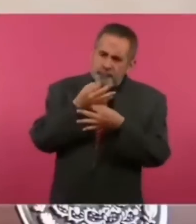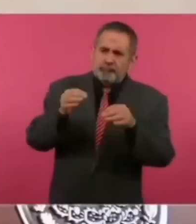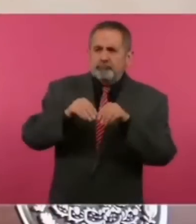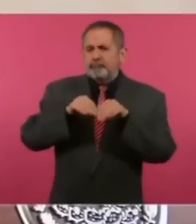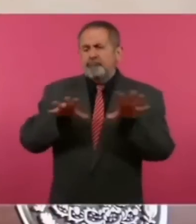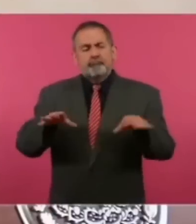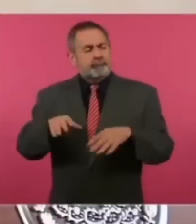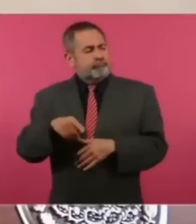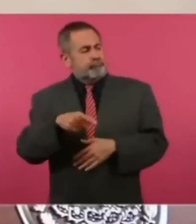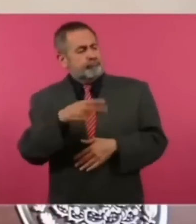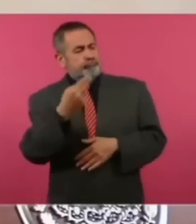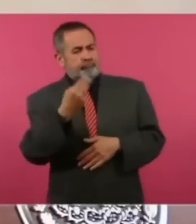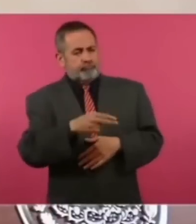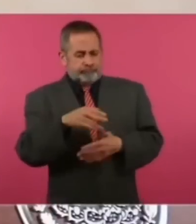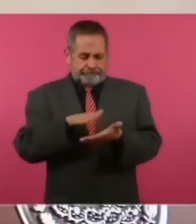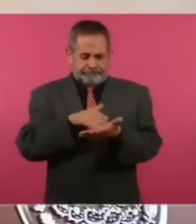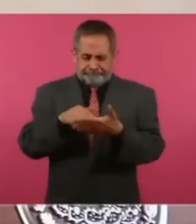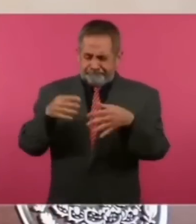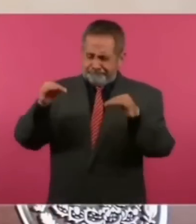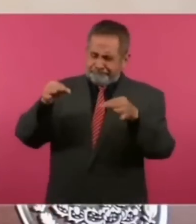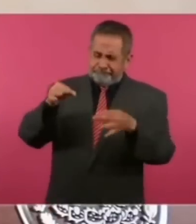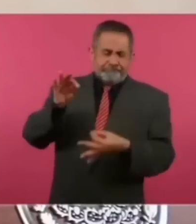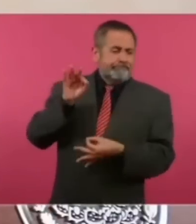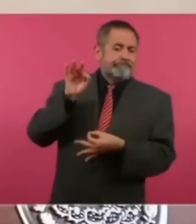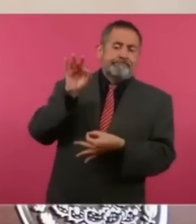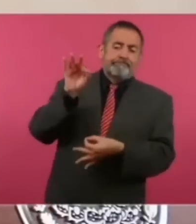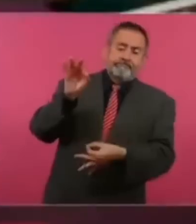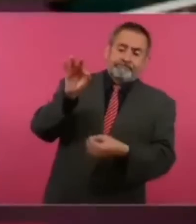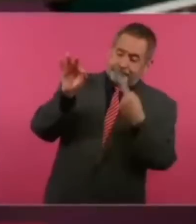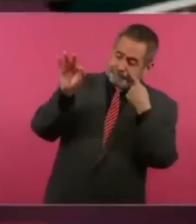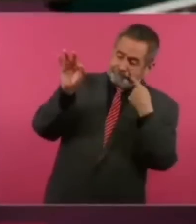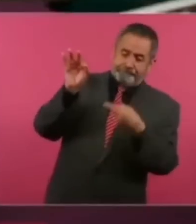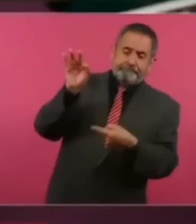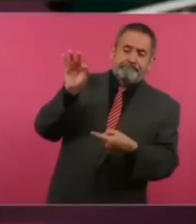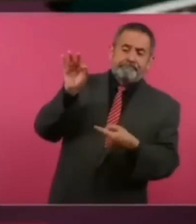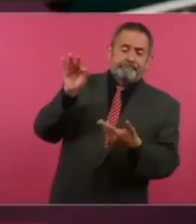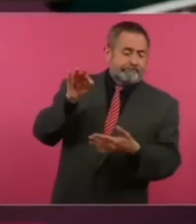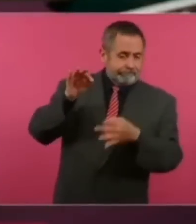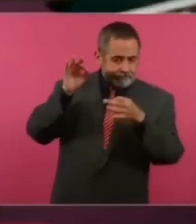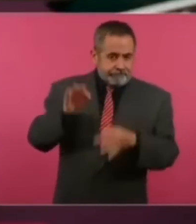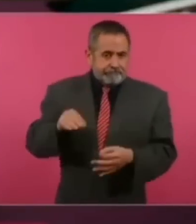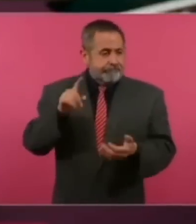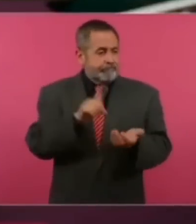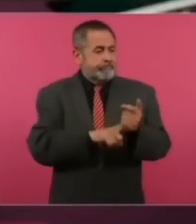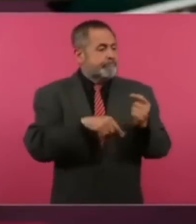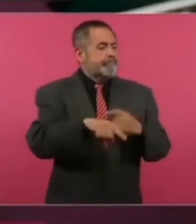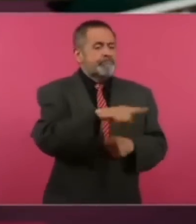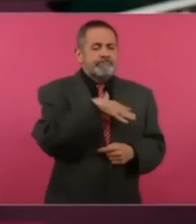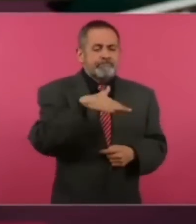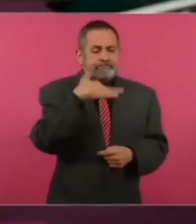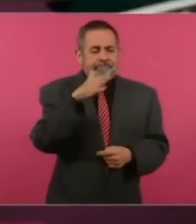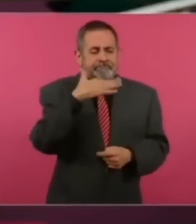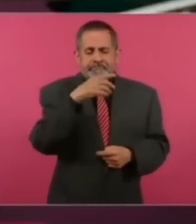conocer unos papeles donde presuntamente hay actos de corrupción.